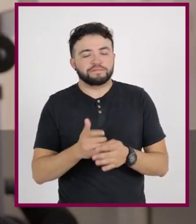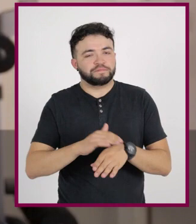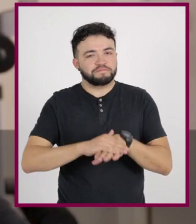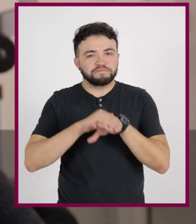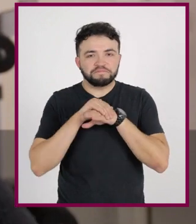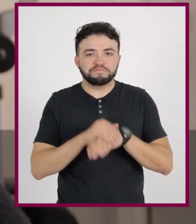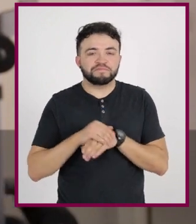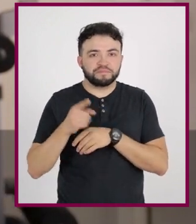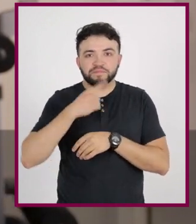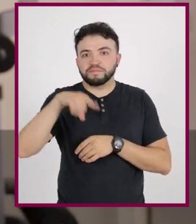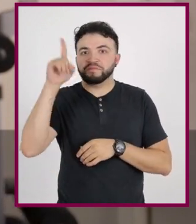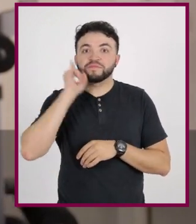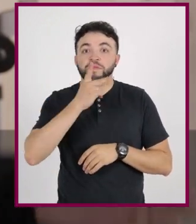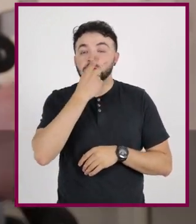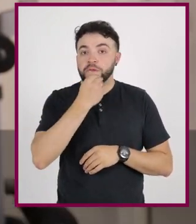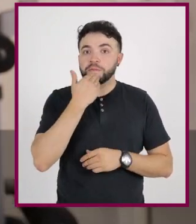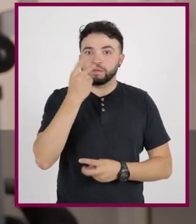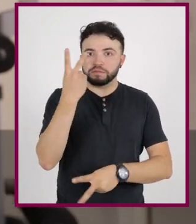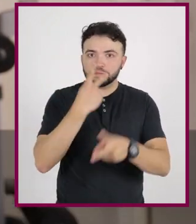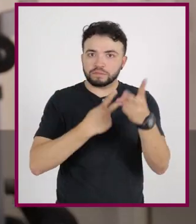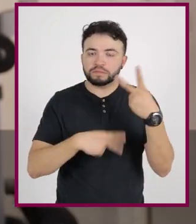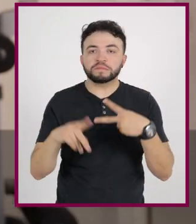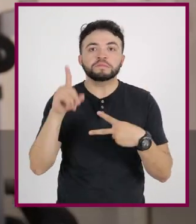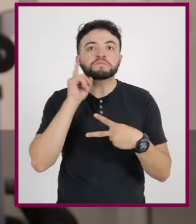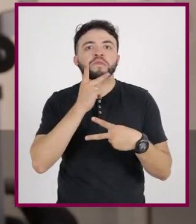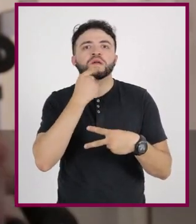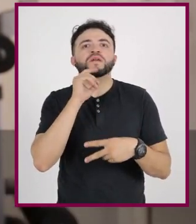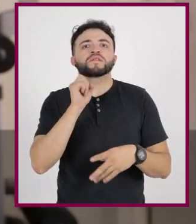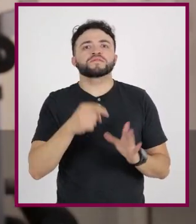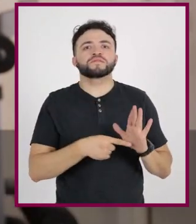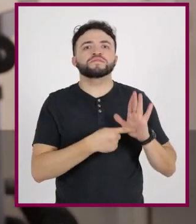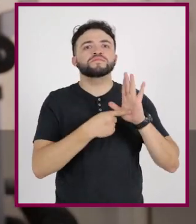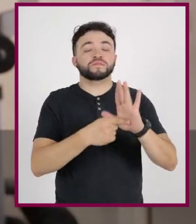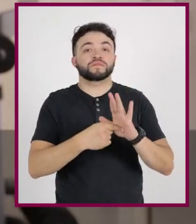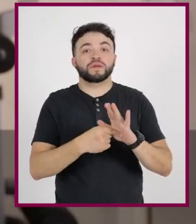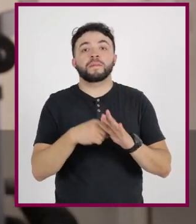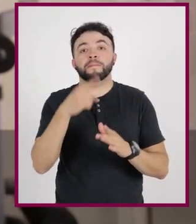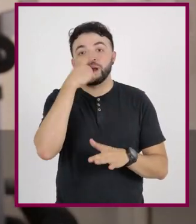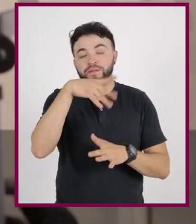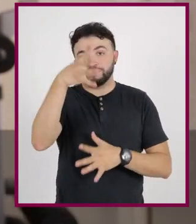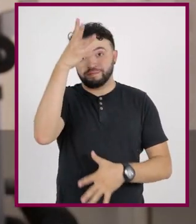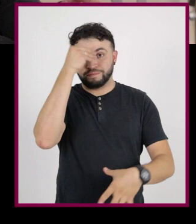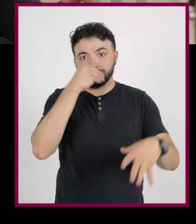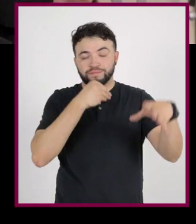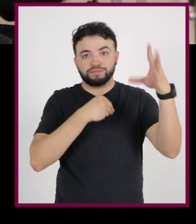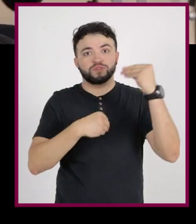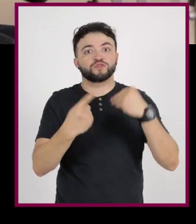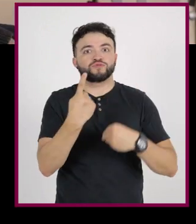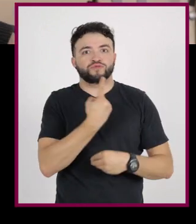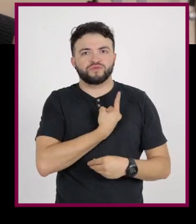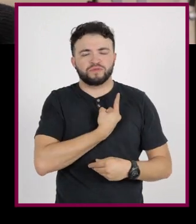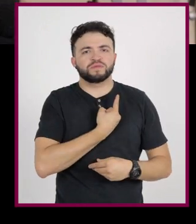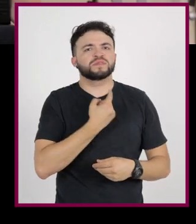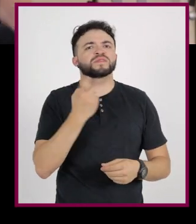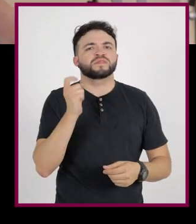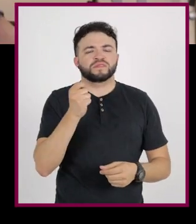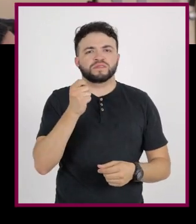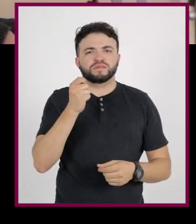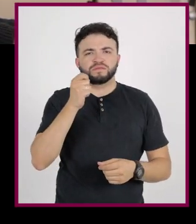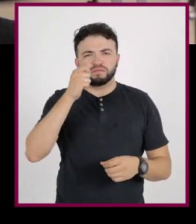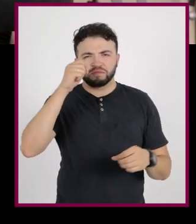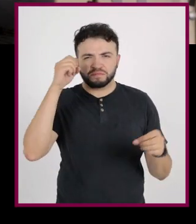de nuevo, queridas amigas y amigos. Bienvenidas y bienvenidos a un capítulo nuevo de autoaprendizaje con los